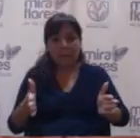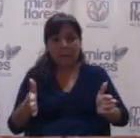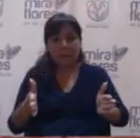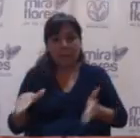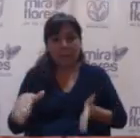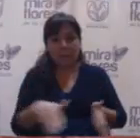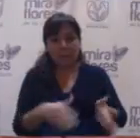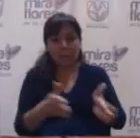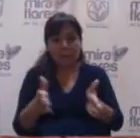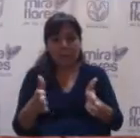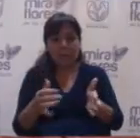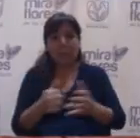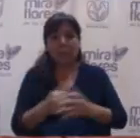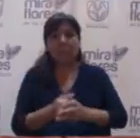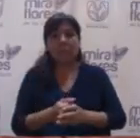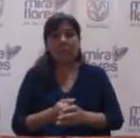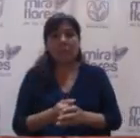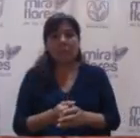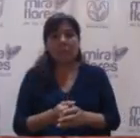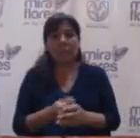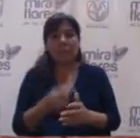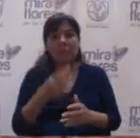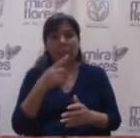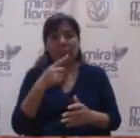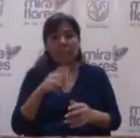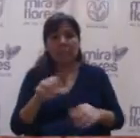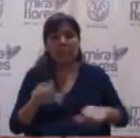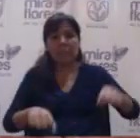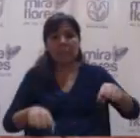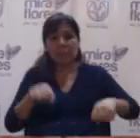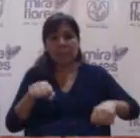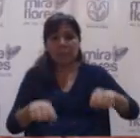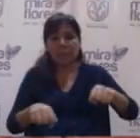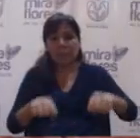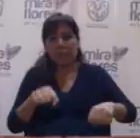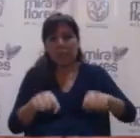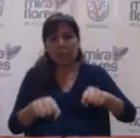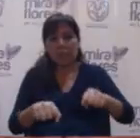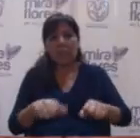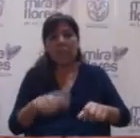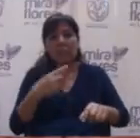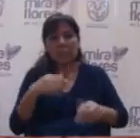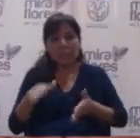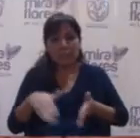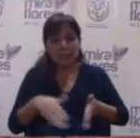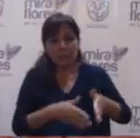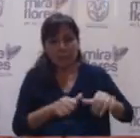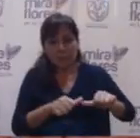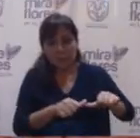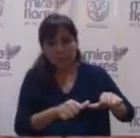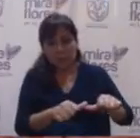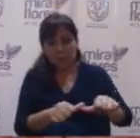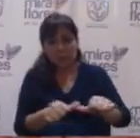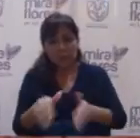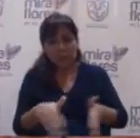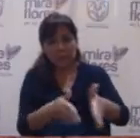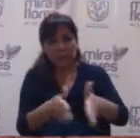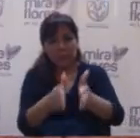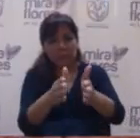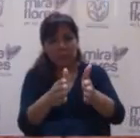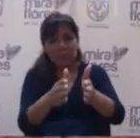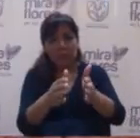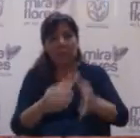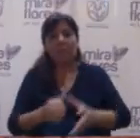vías, se ha continuado la ciclovía hasta Pardo por todo Bolognesi, en fin, varias obras complementarias de